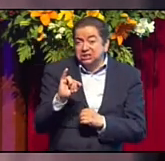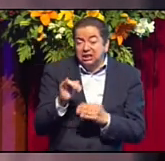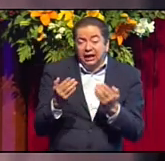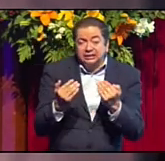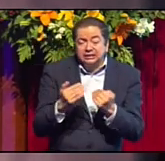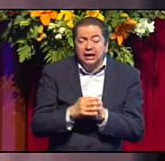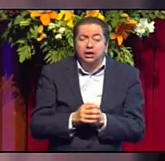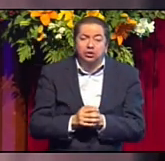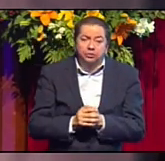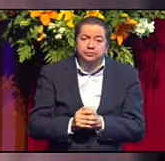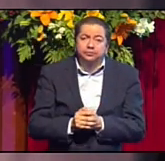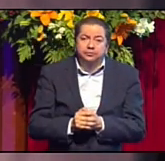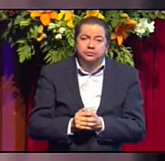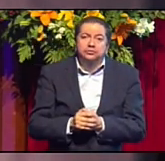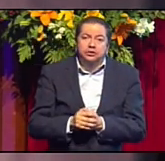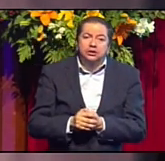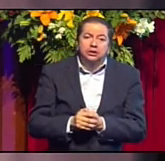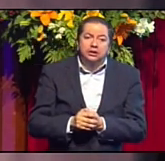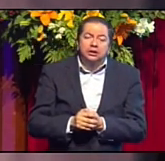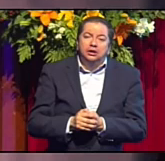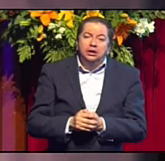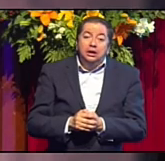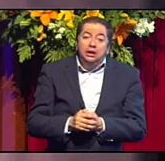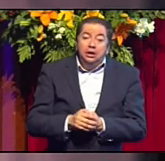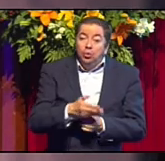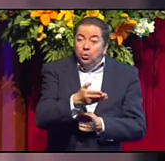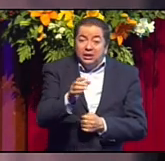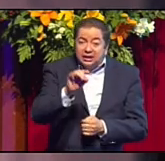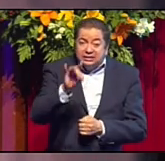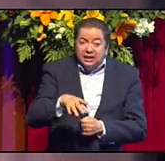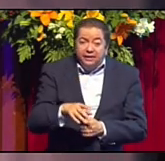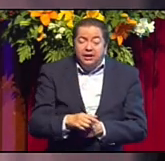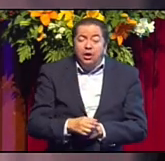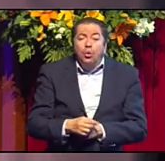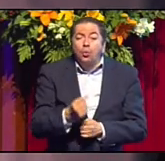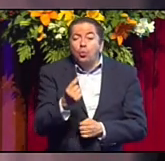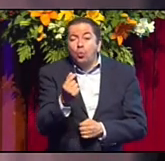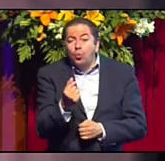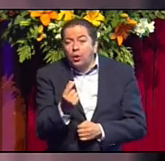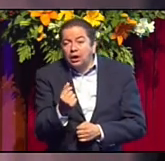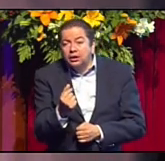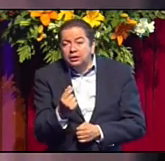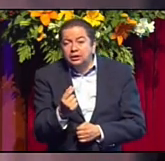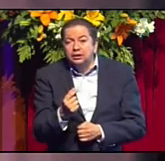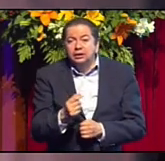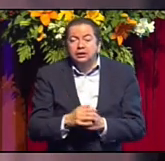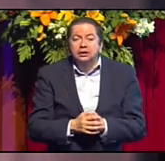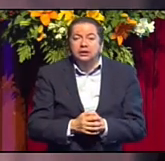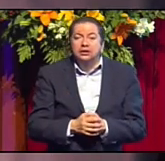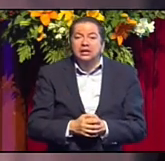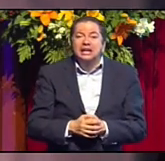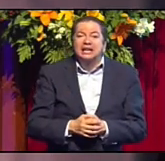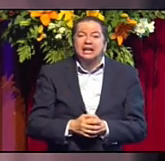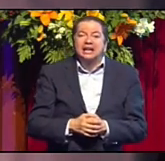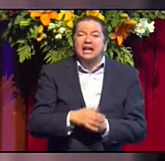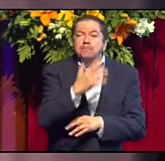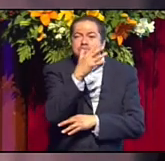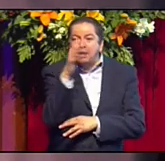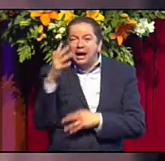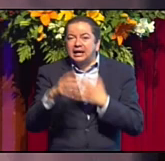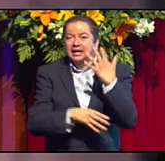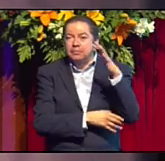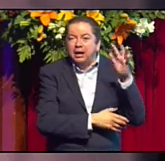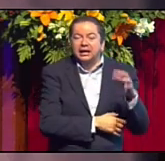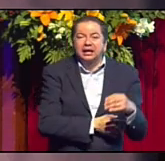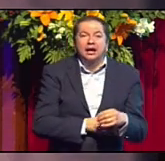necesario. No cabe ninguna duda. ¿Alguien sabe cuánto sale operativamente que ese parque esté funcionando todos los días